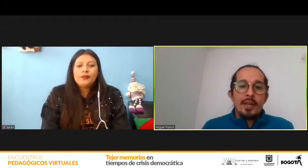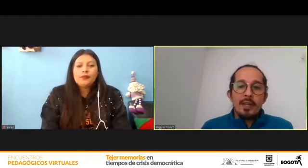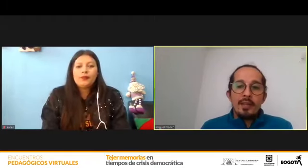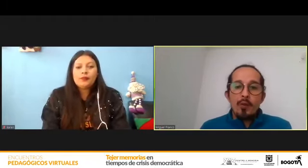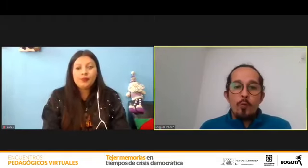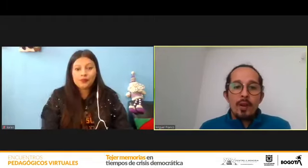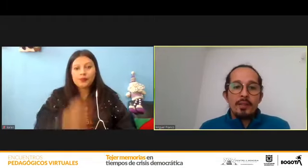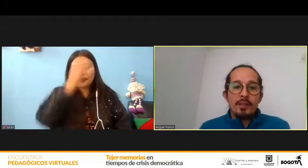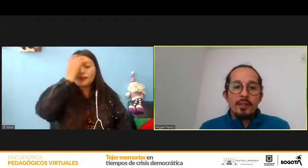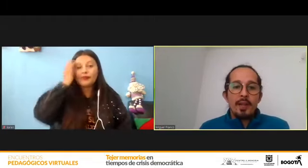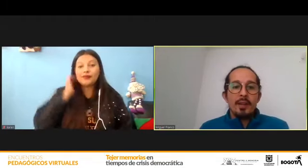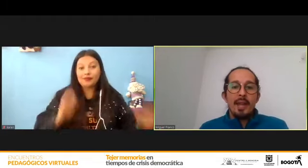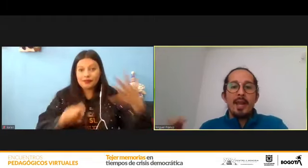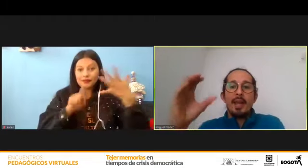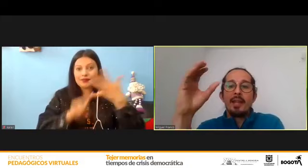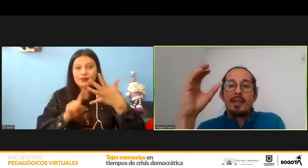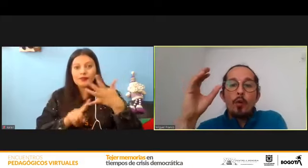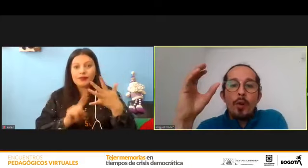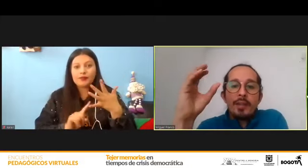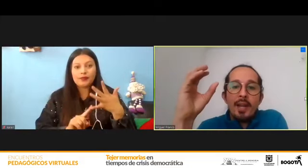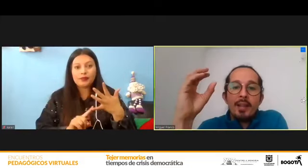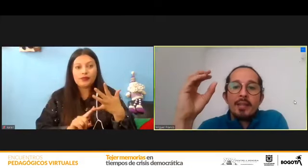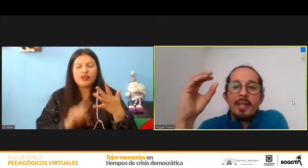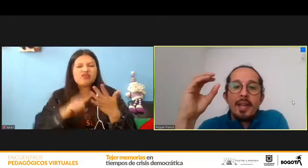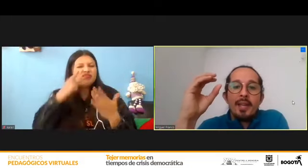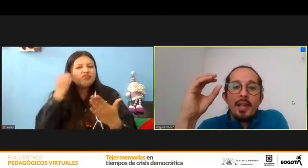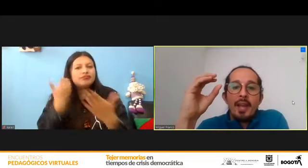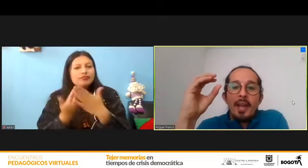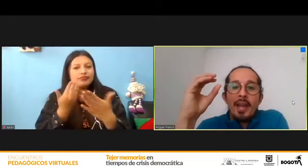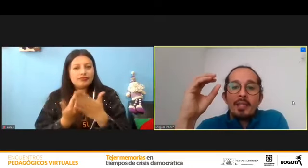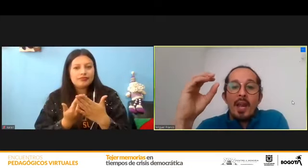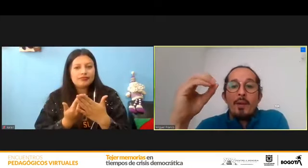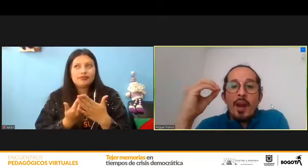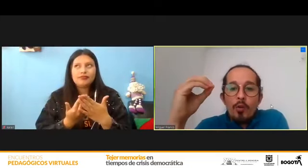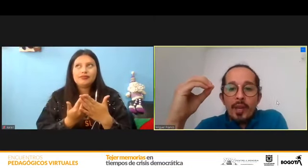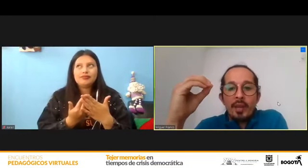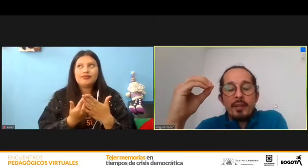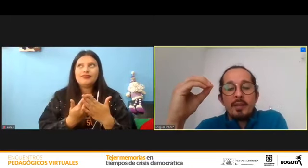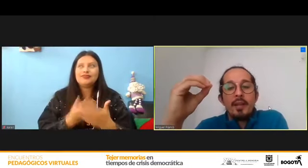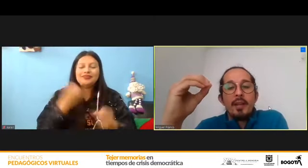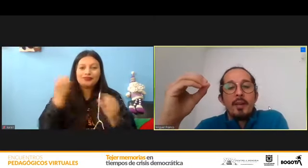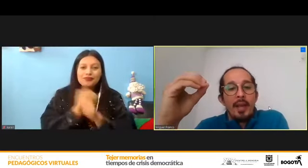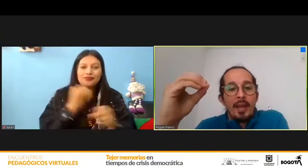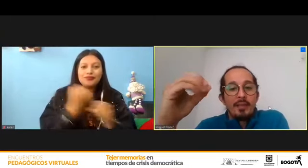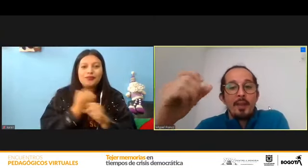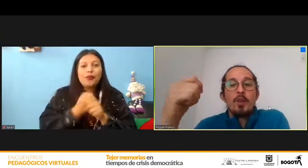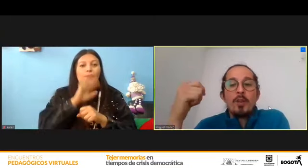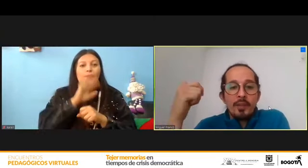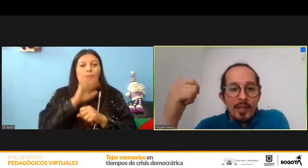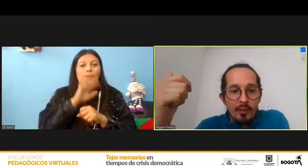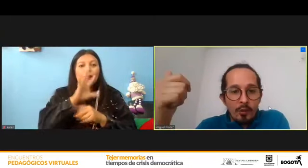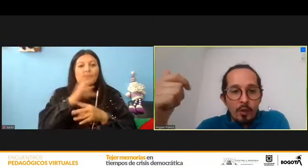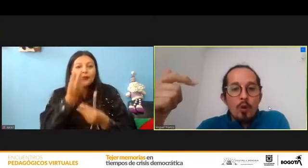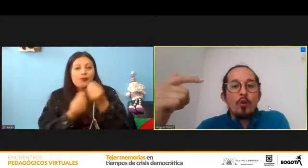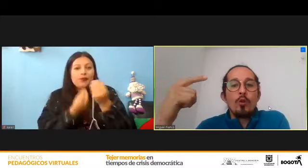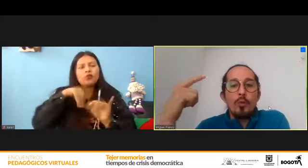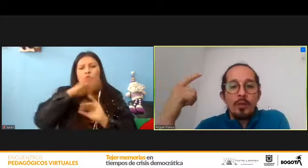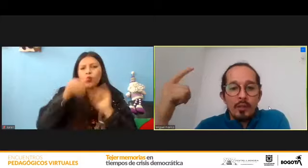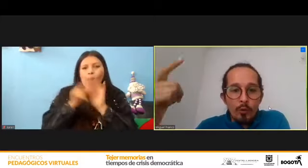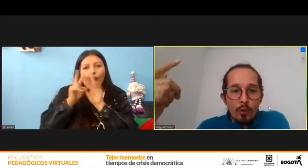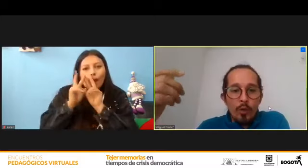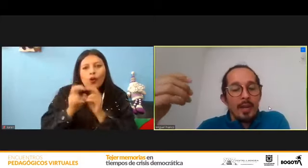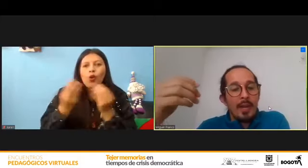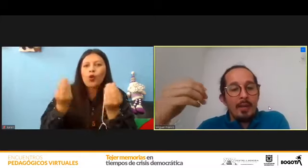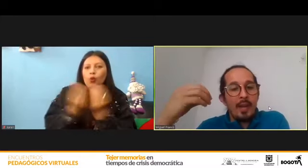Una quinta idea fuerza da cuenta del trabajo que hacen semilleros de investigación,